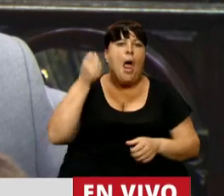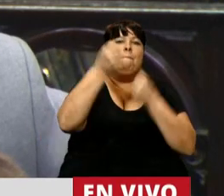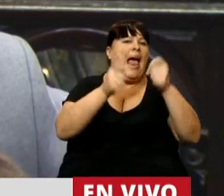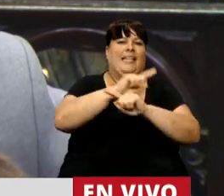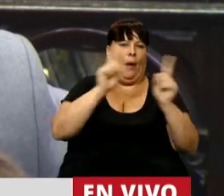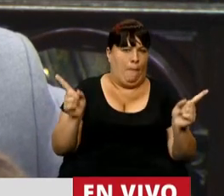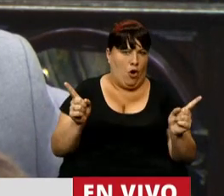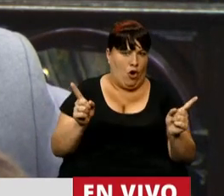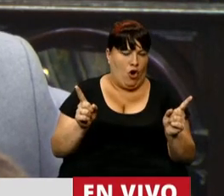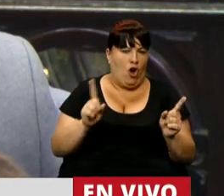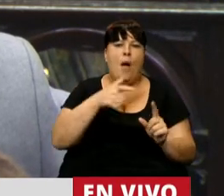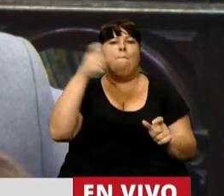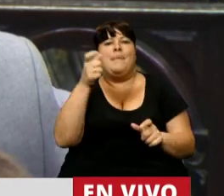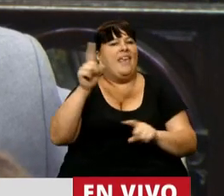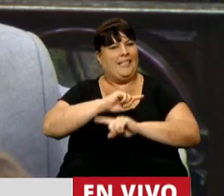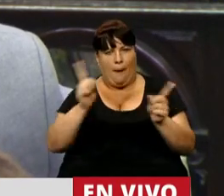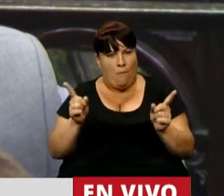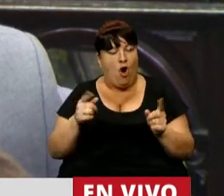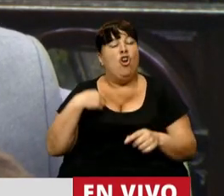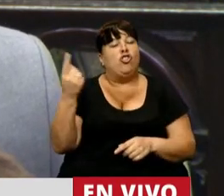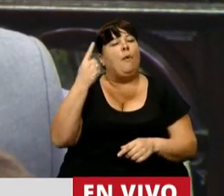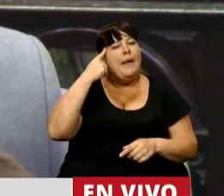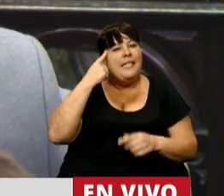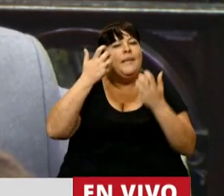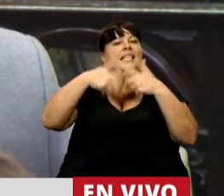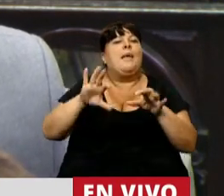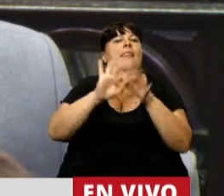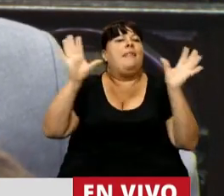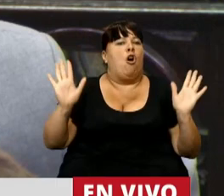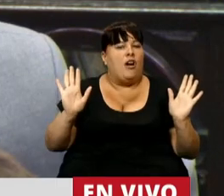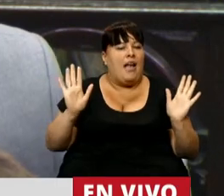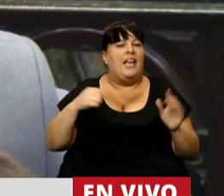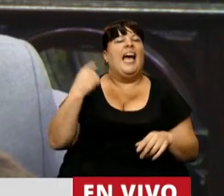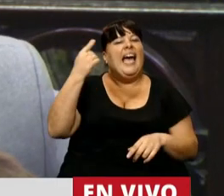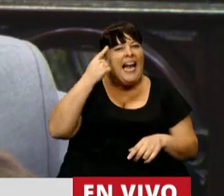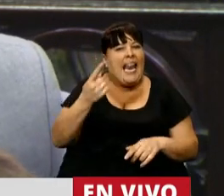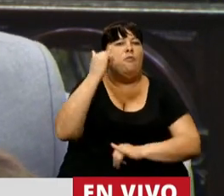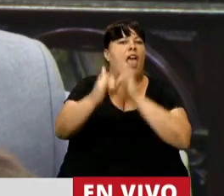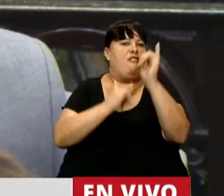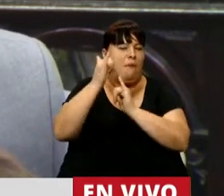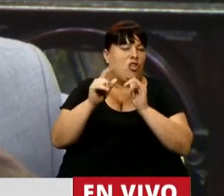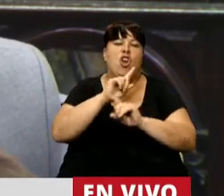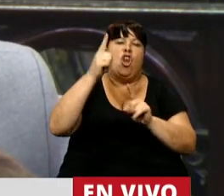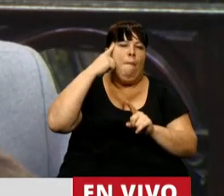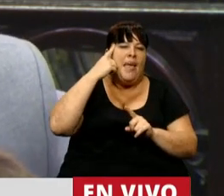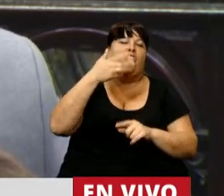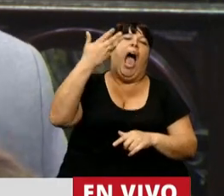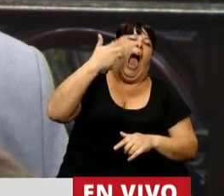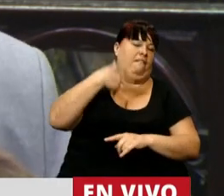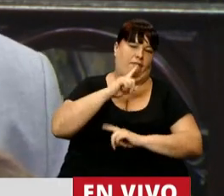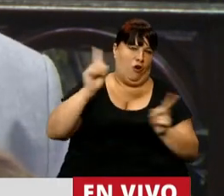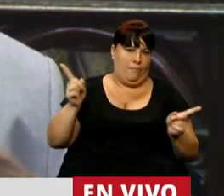pegarle a nadie, sin tirar piedras, porque creemos en el sistema democrático y creemos en los datos y no creemos en los